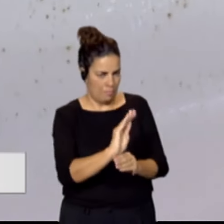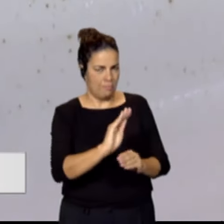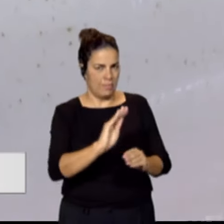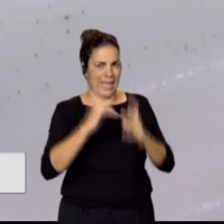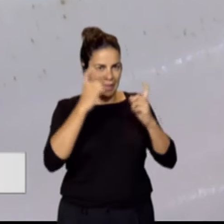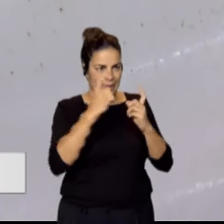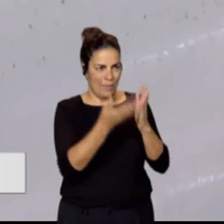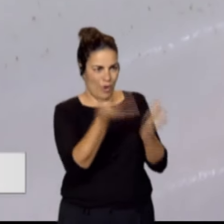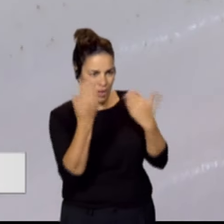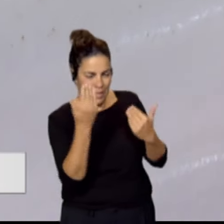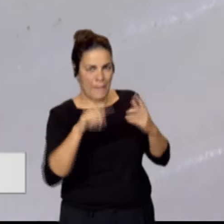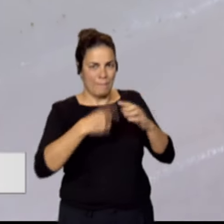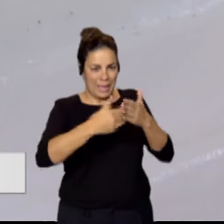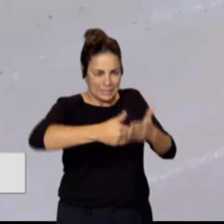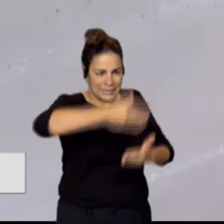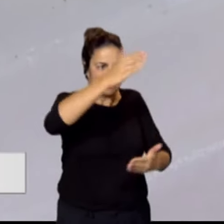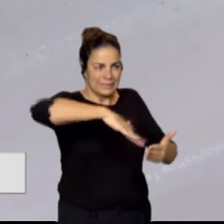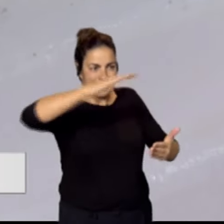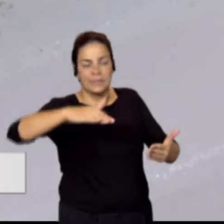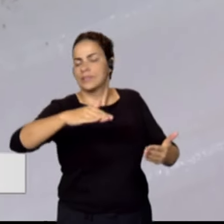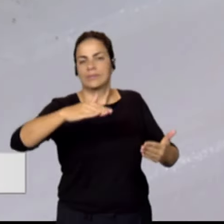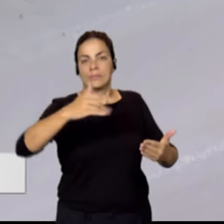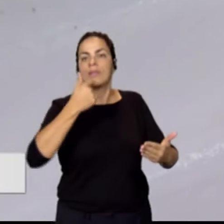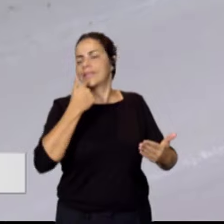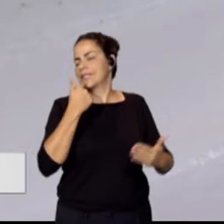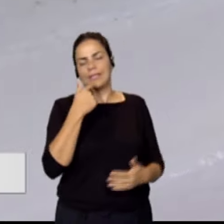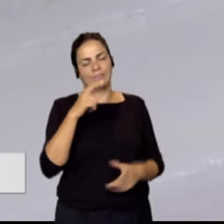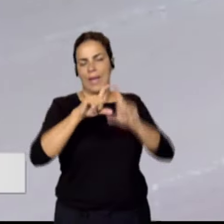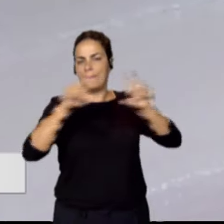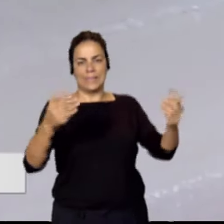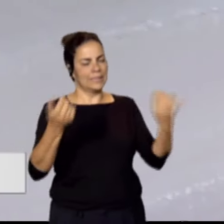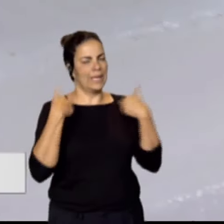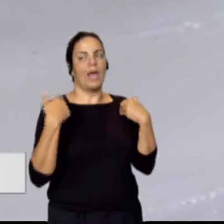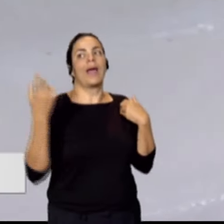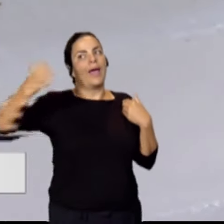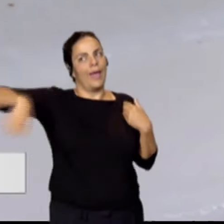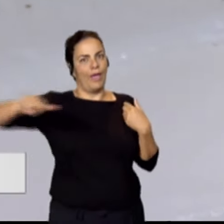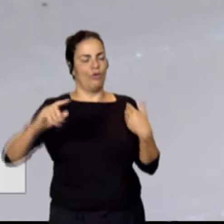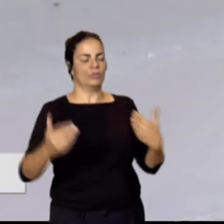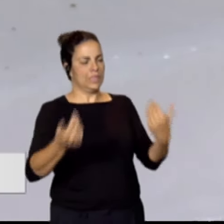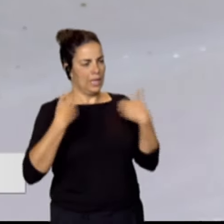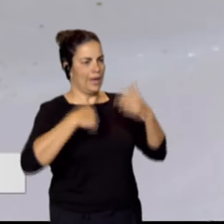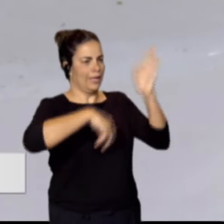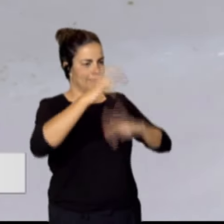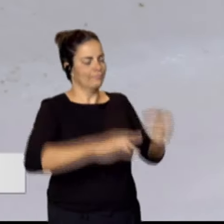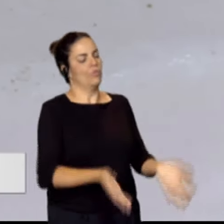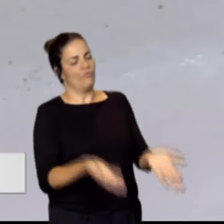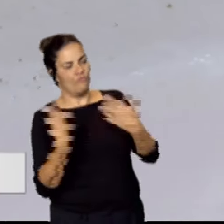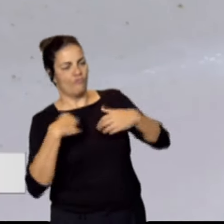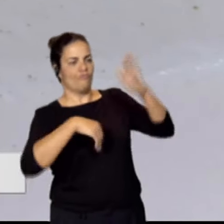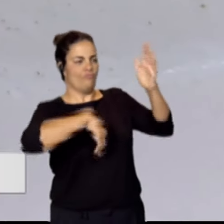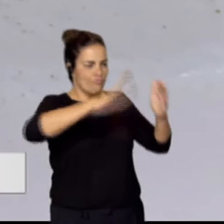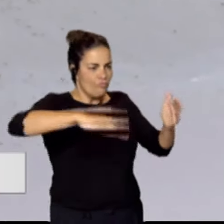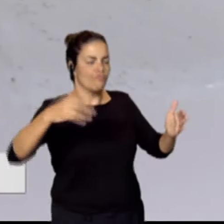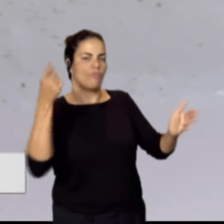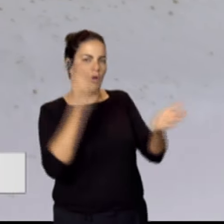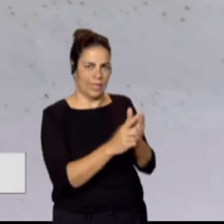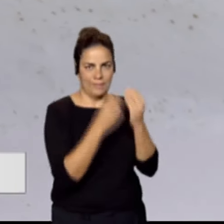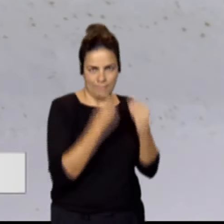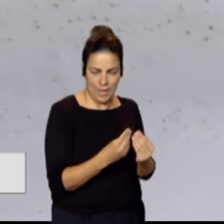es tema de revestimiento se le da audiencia a la empresa encargada de la obra y ellos se van a hacer responsables de de esta obra sí es una demanda